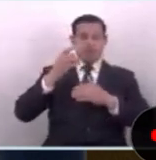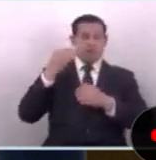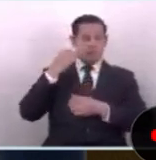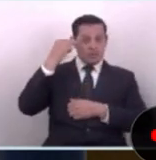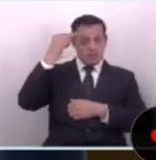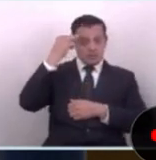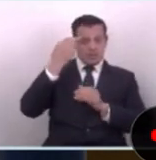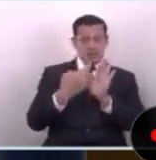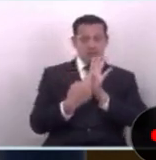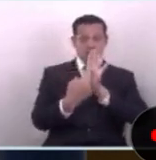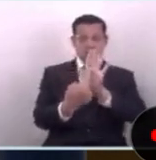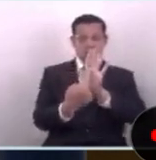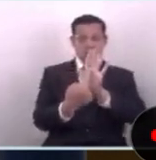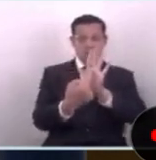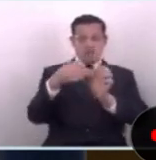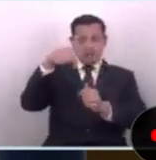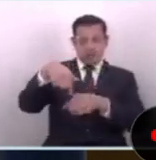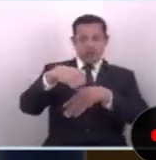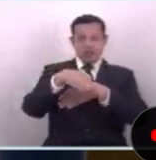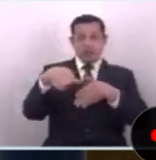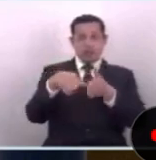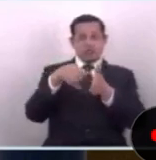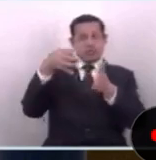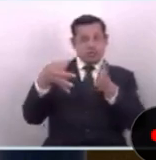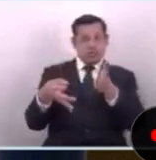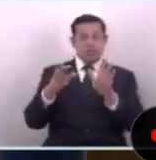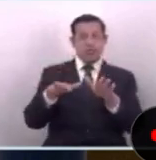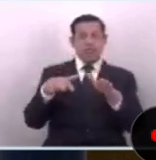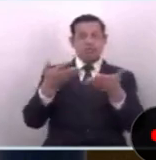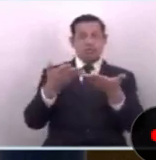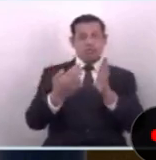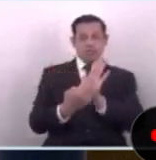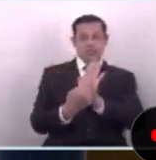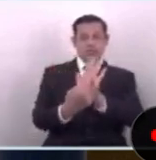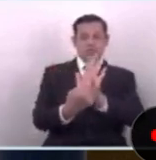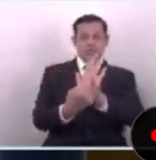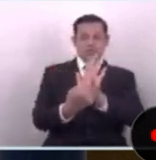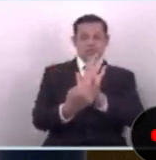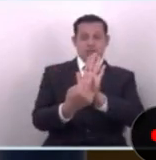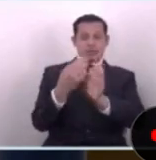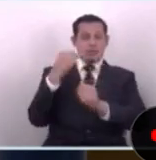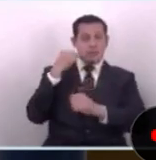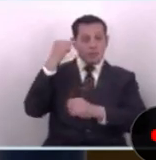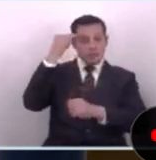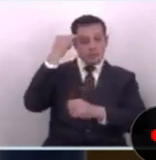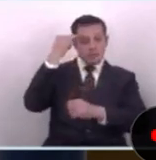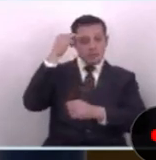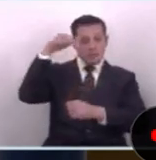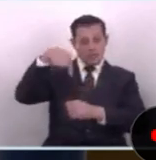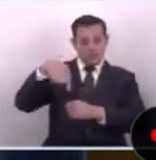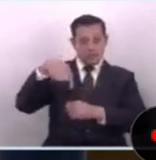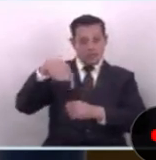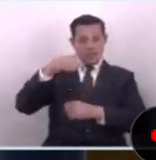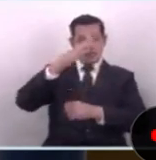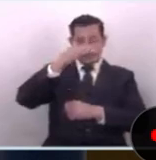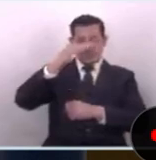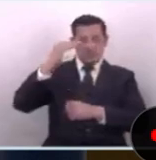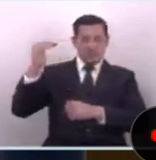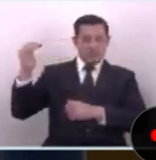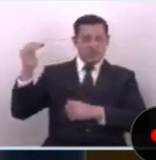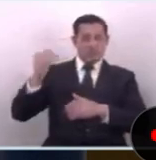mayoría que representamos esta asamblea legislativa y por lo tanto que representamos a las mayorías de este